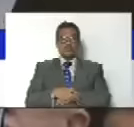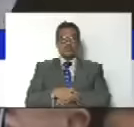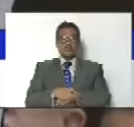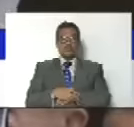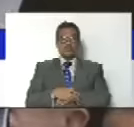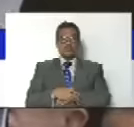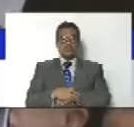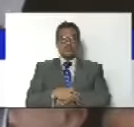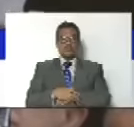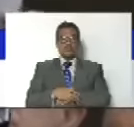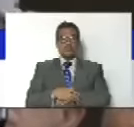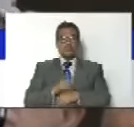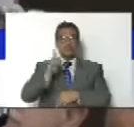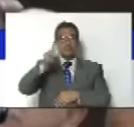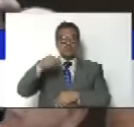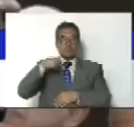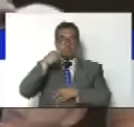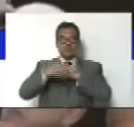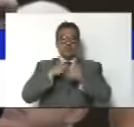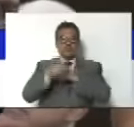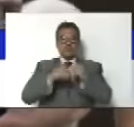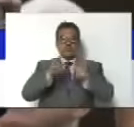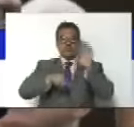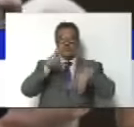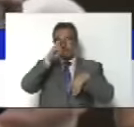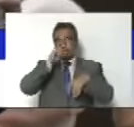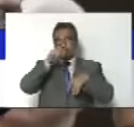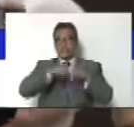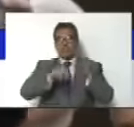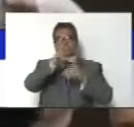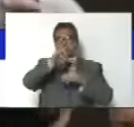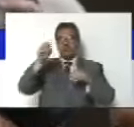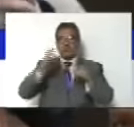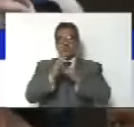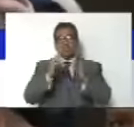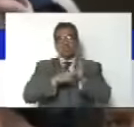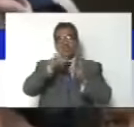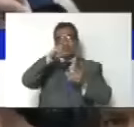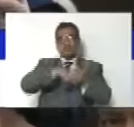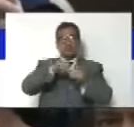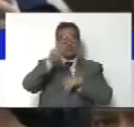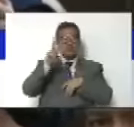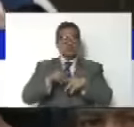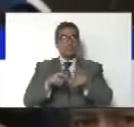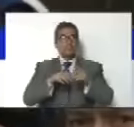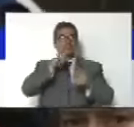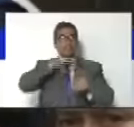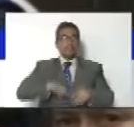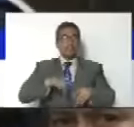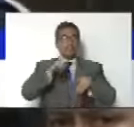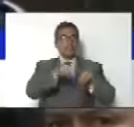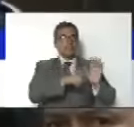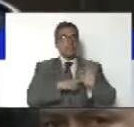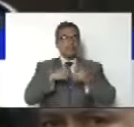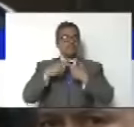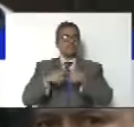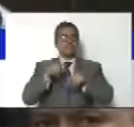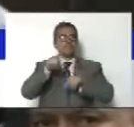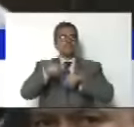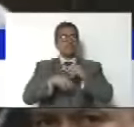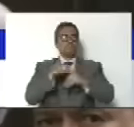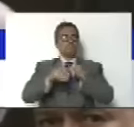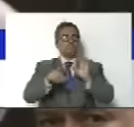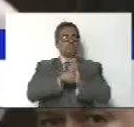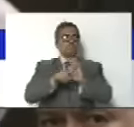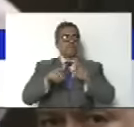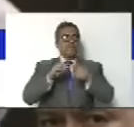tras que también se cumplen 12 años de aquel 30 de abril del 2012, día histórico en que el comandante Hugo Chávez Frías decreta la